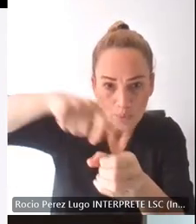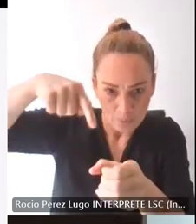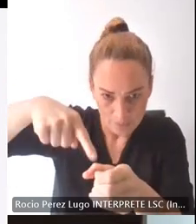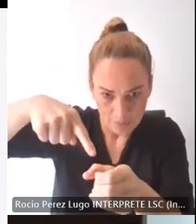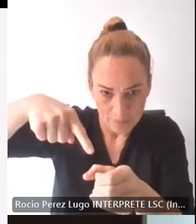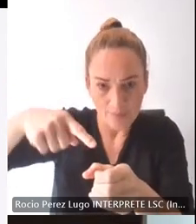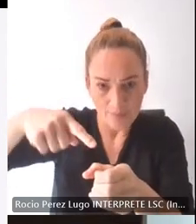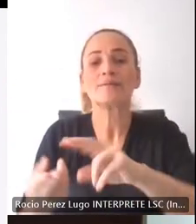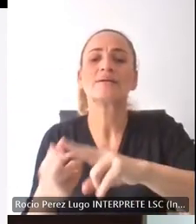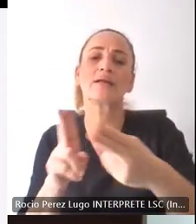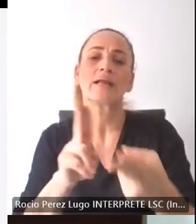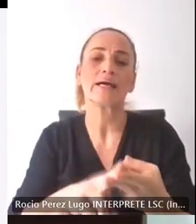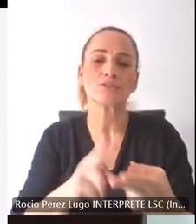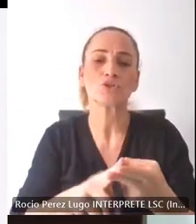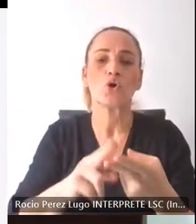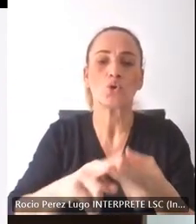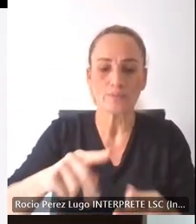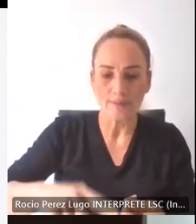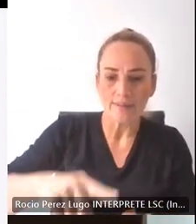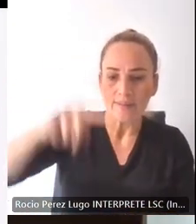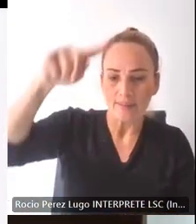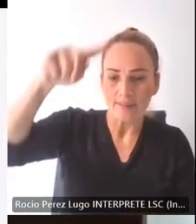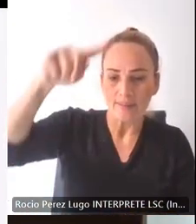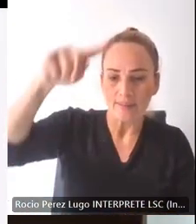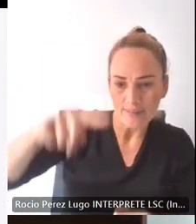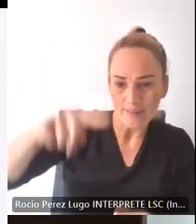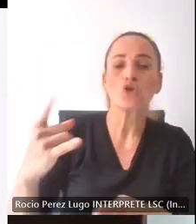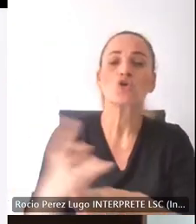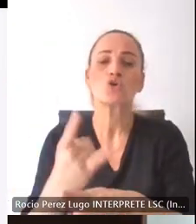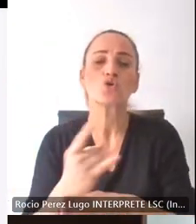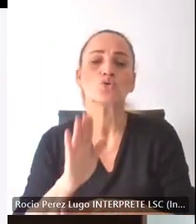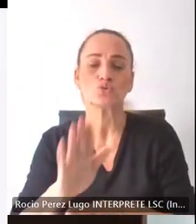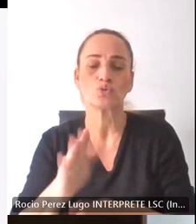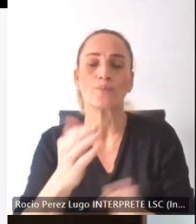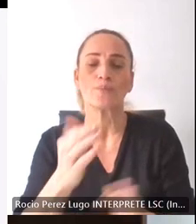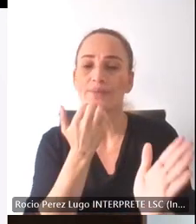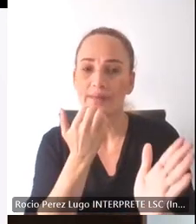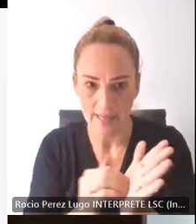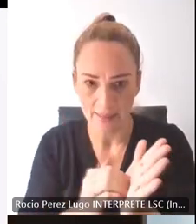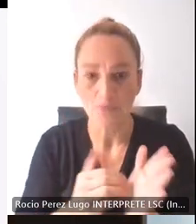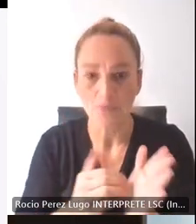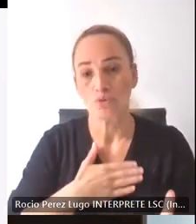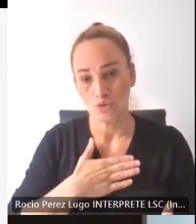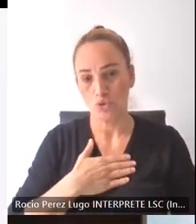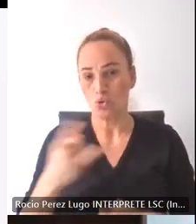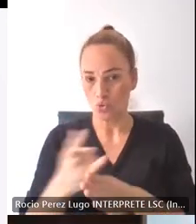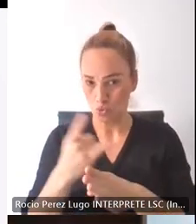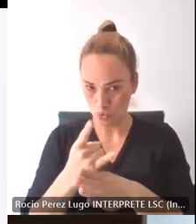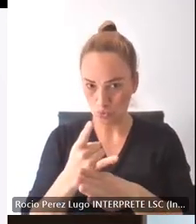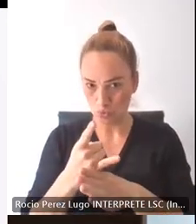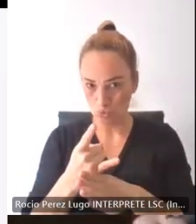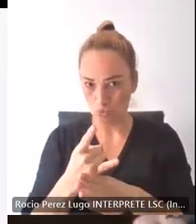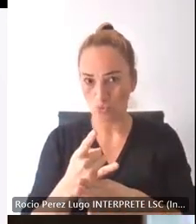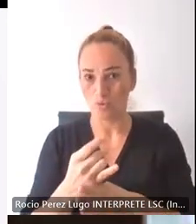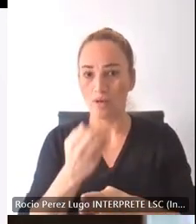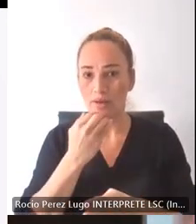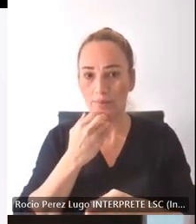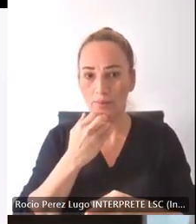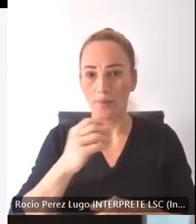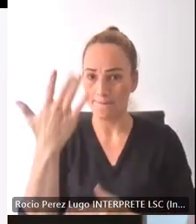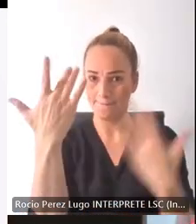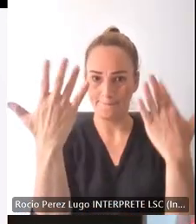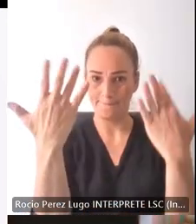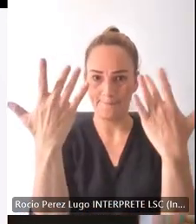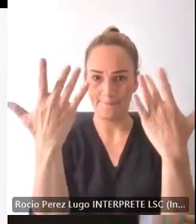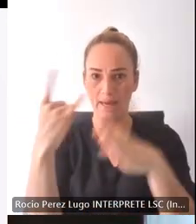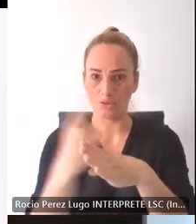tiene que ver un poco con el tamaño del equipo y la forma de utilizarlo. Por ejemplo, este yo lo podría utilizar puedo activarlo con una mano y lo